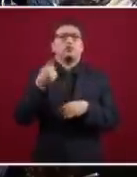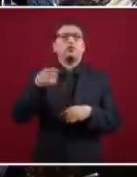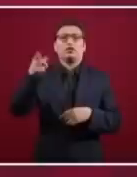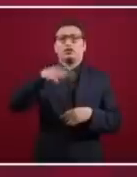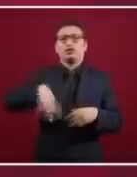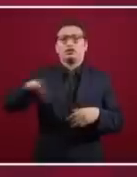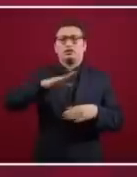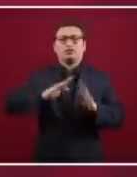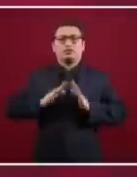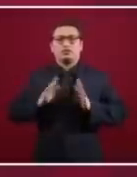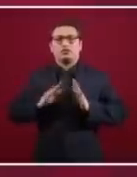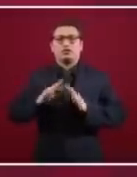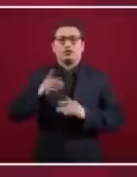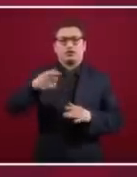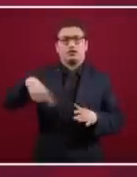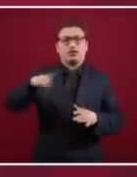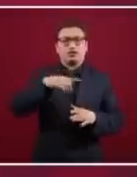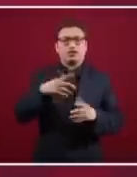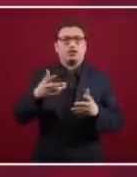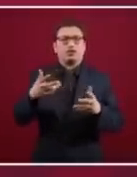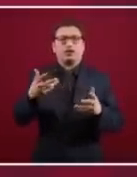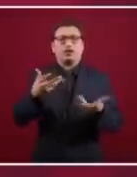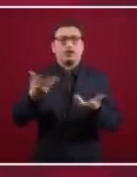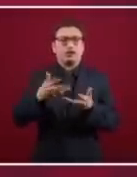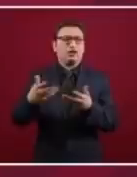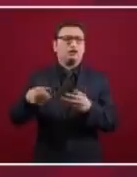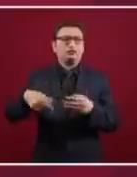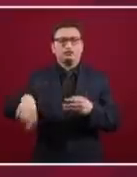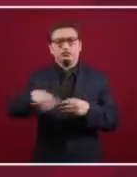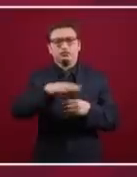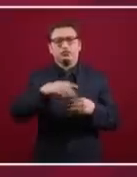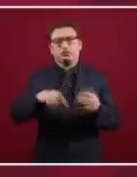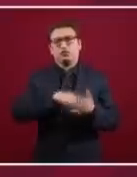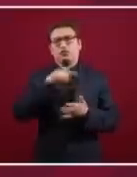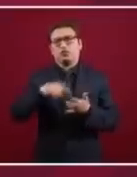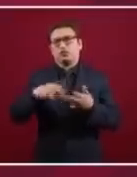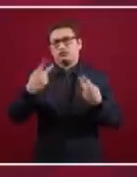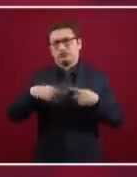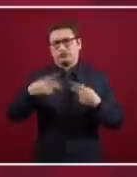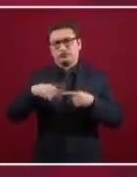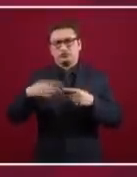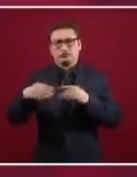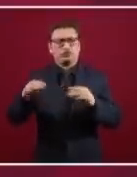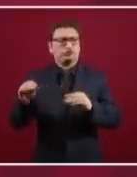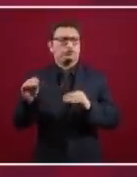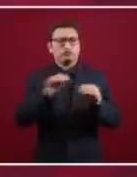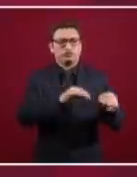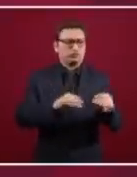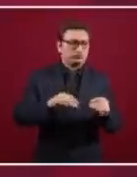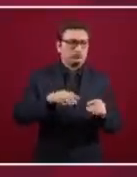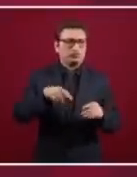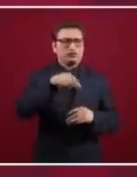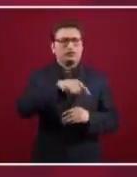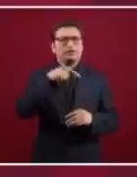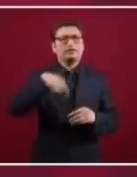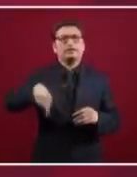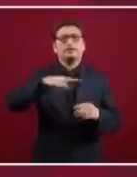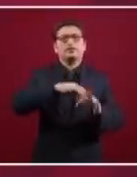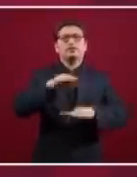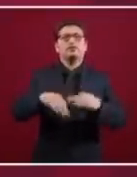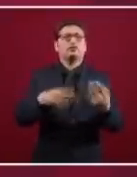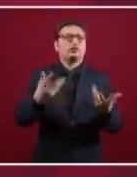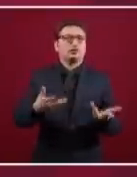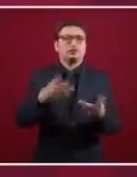instalaciones militares que se estaban moviendo personal de delincuentes y estaban enfocadas directamente